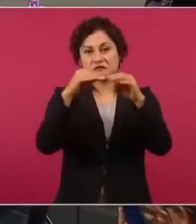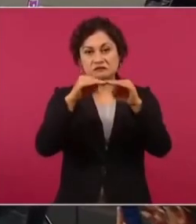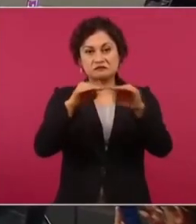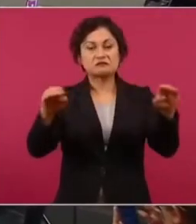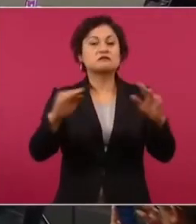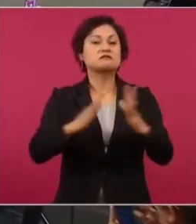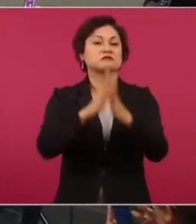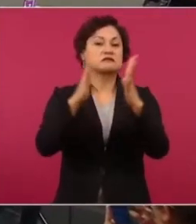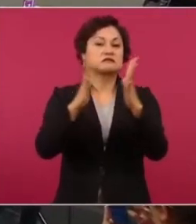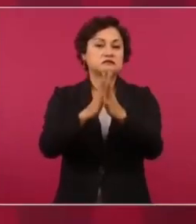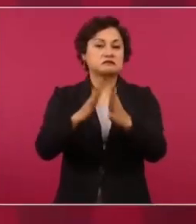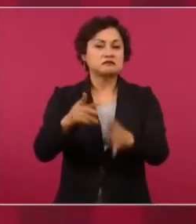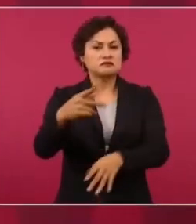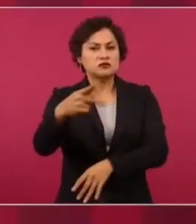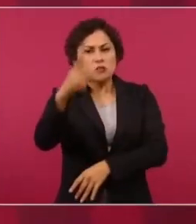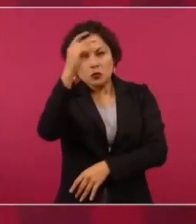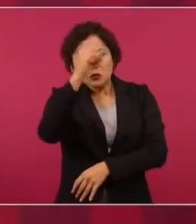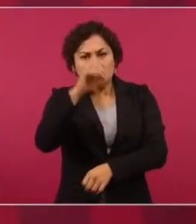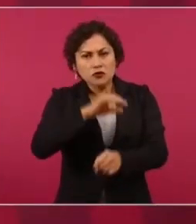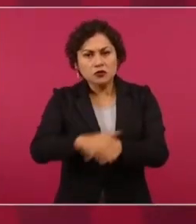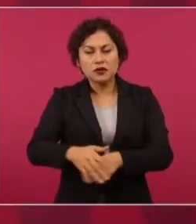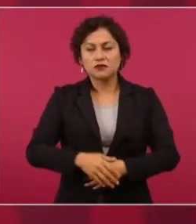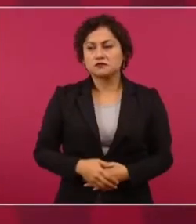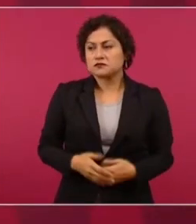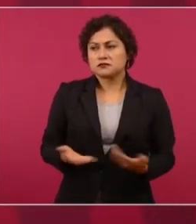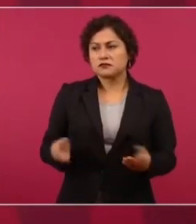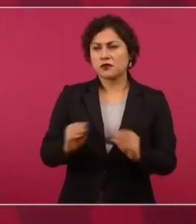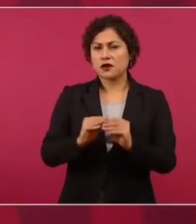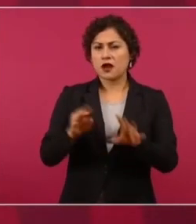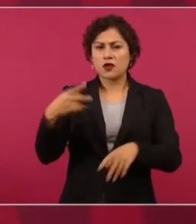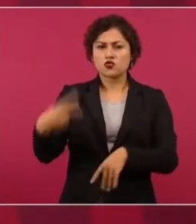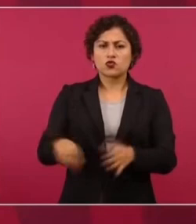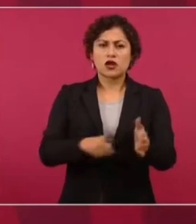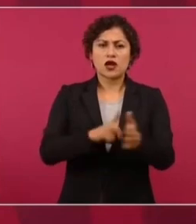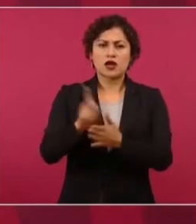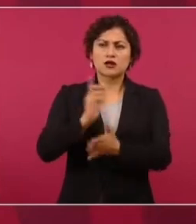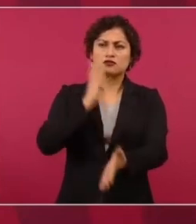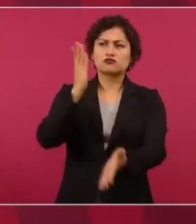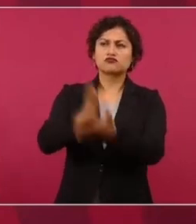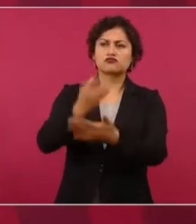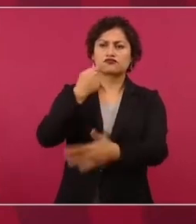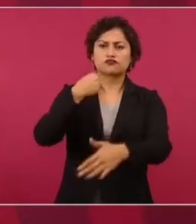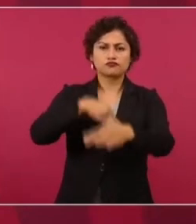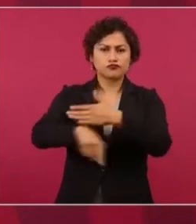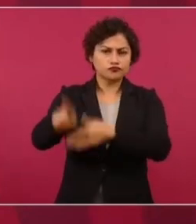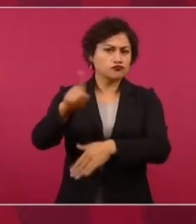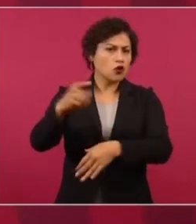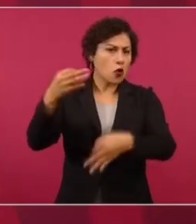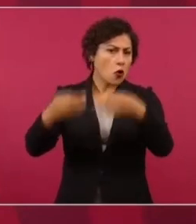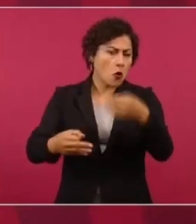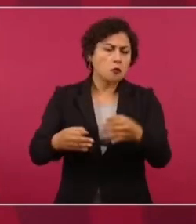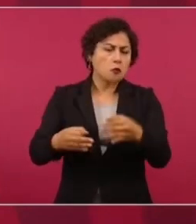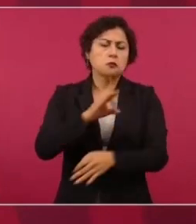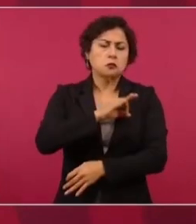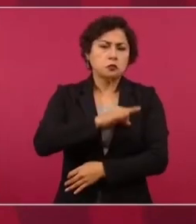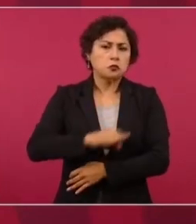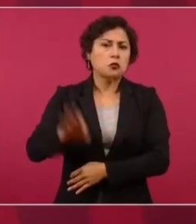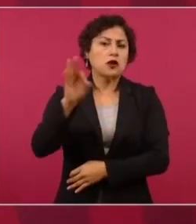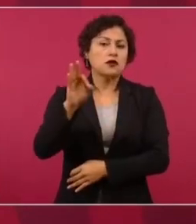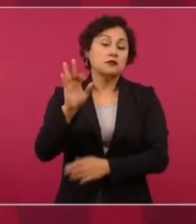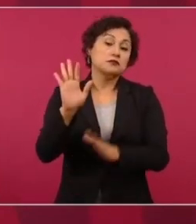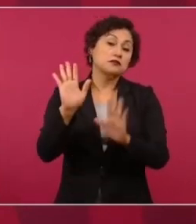Tienen todo el derecho de ir a la Corte en el caso de que se apruebe en el